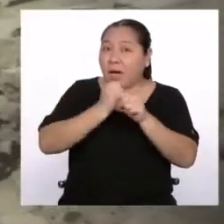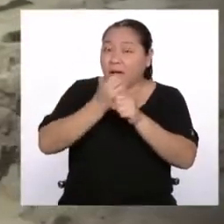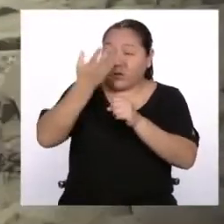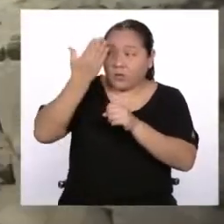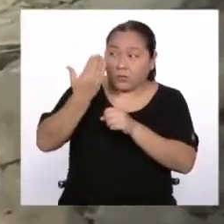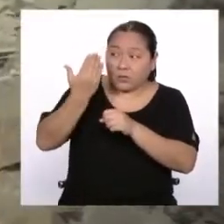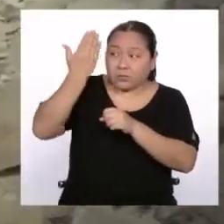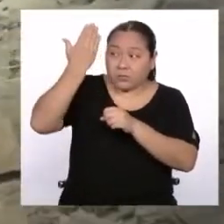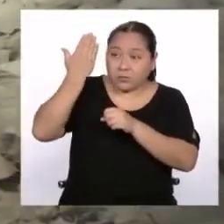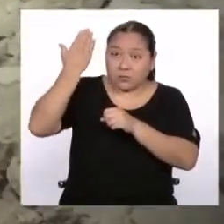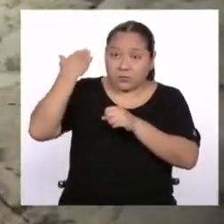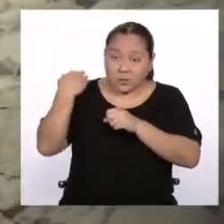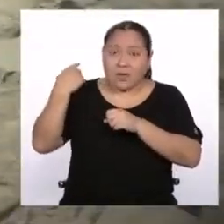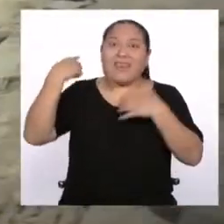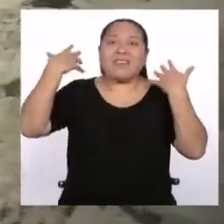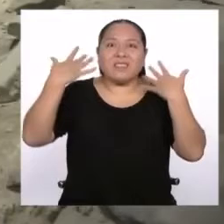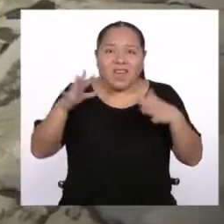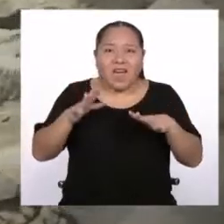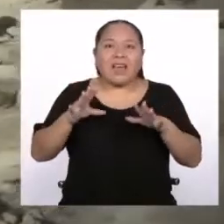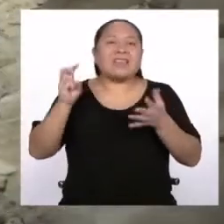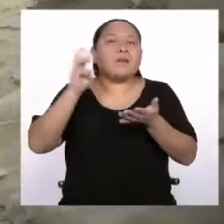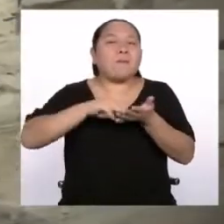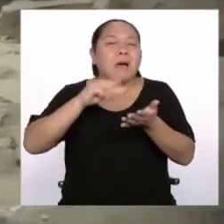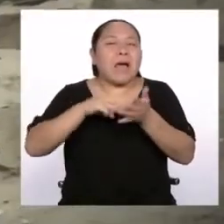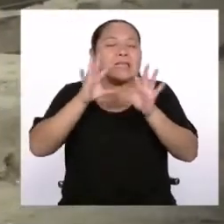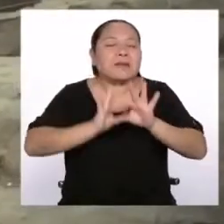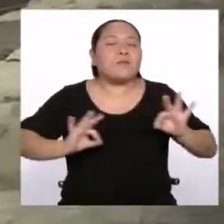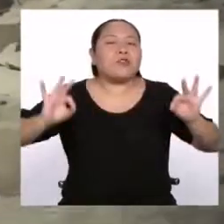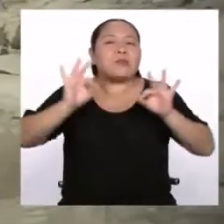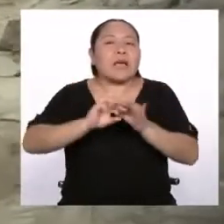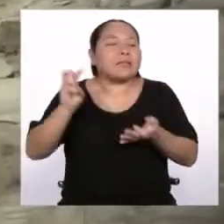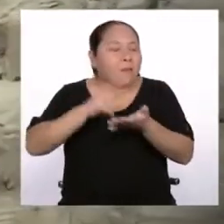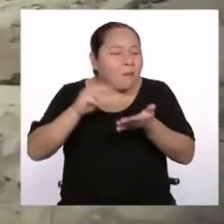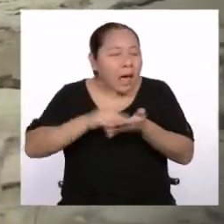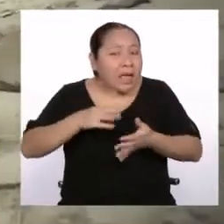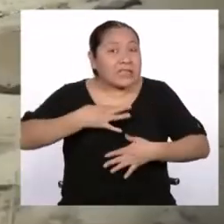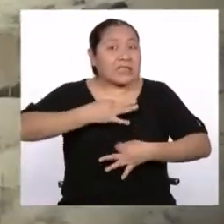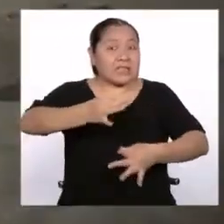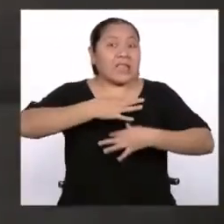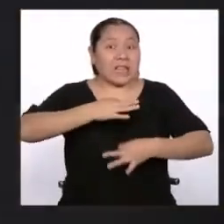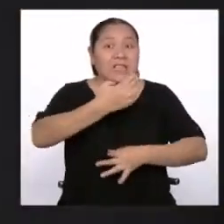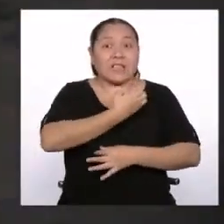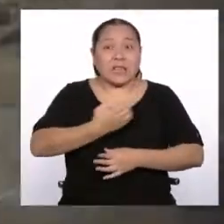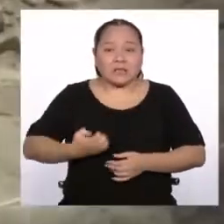de mayor crecimiento del interés del Estado por estas cosas.